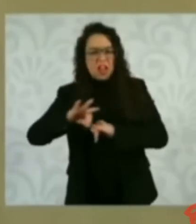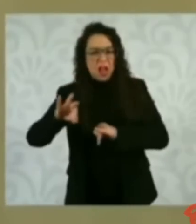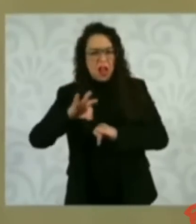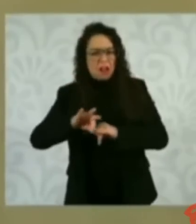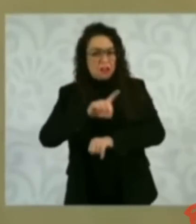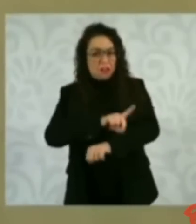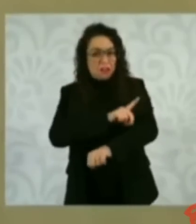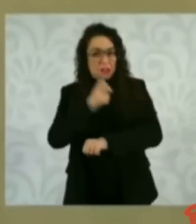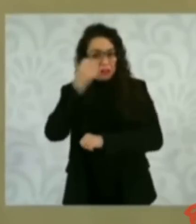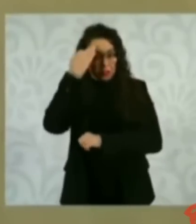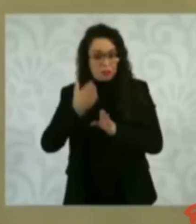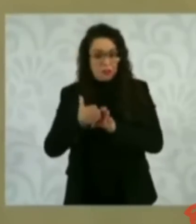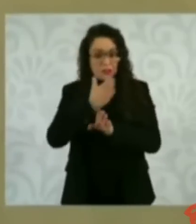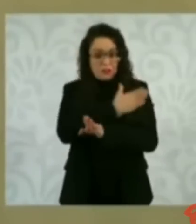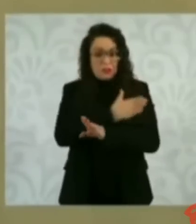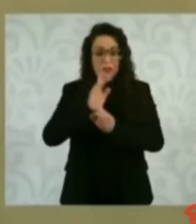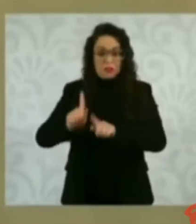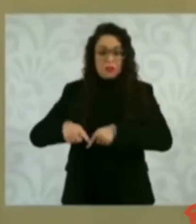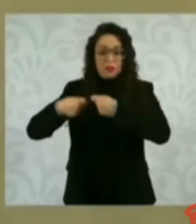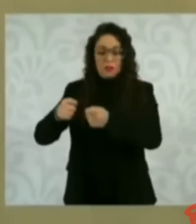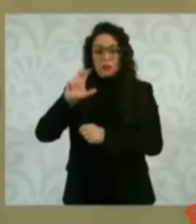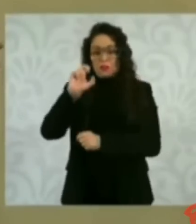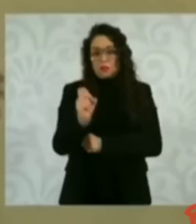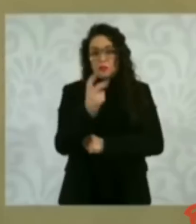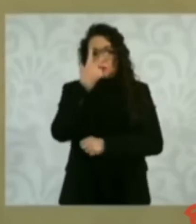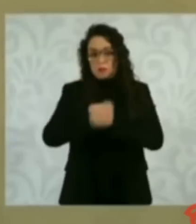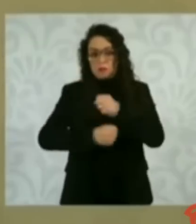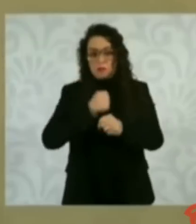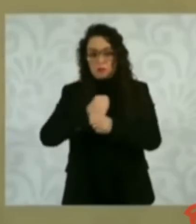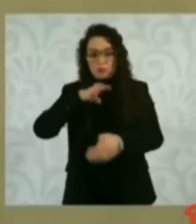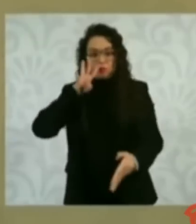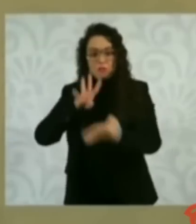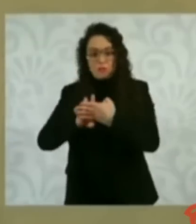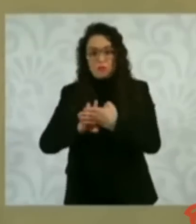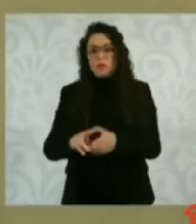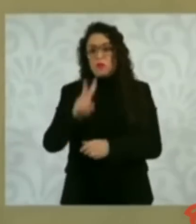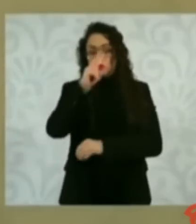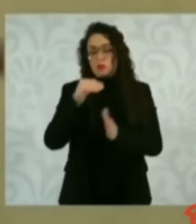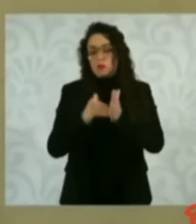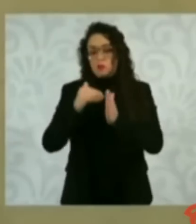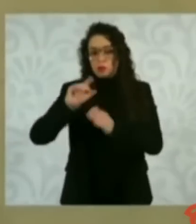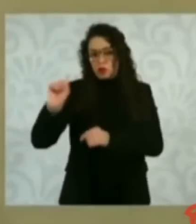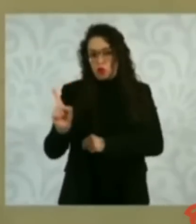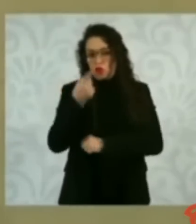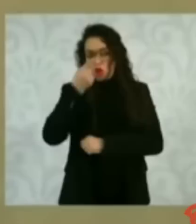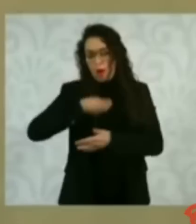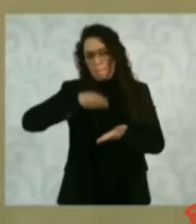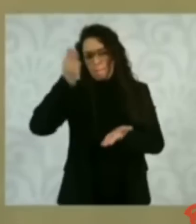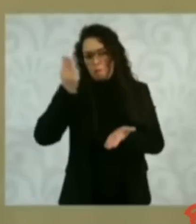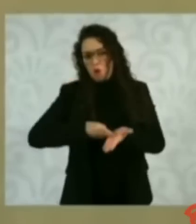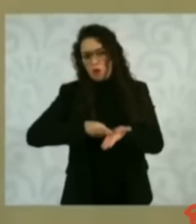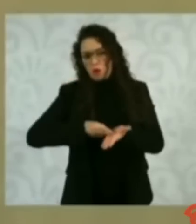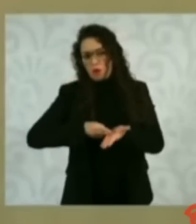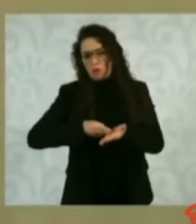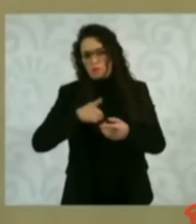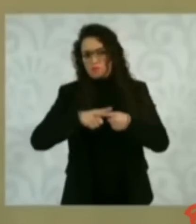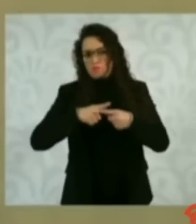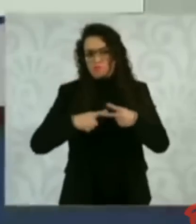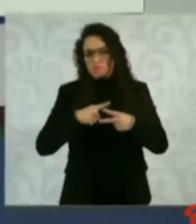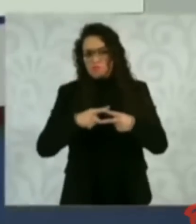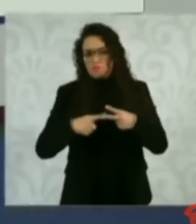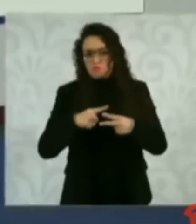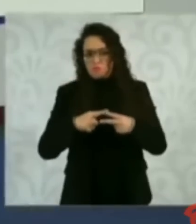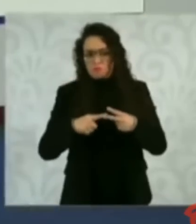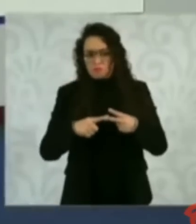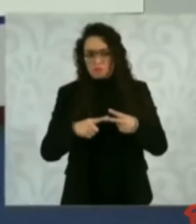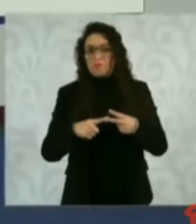sentenció a 38 años de prisión y $2 millones de multa. Y vale la pena, porque yo